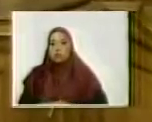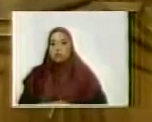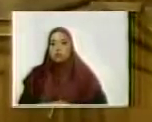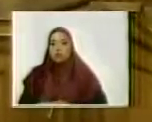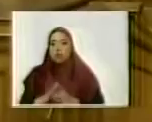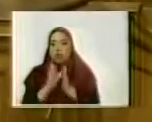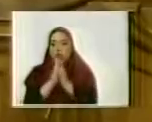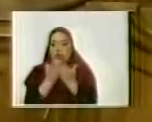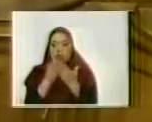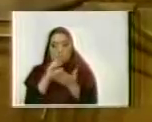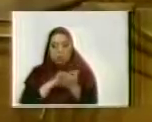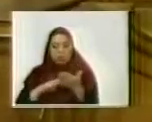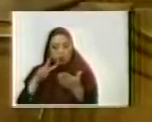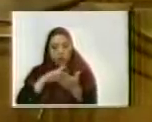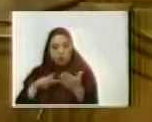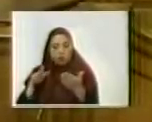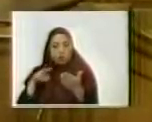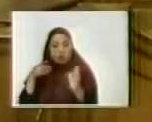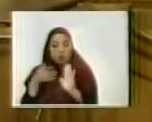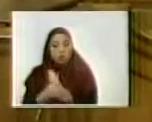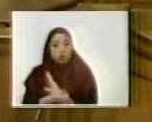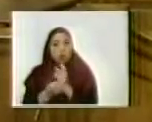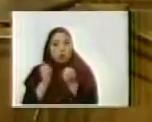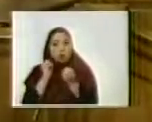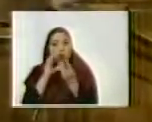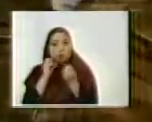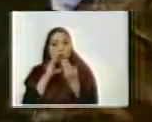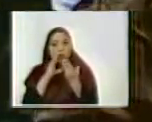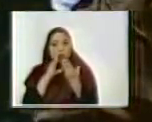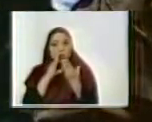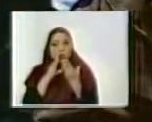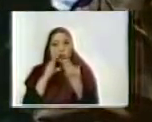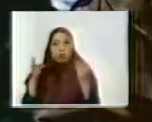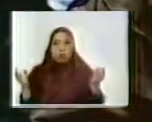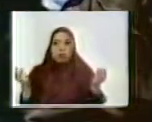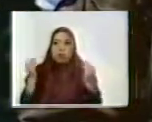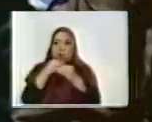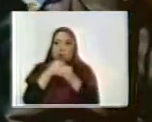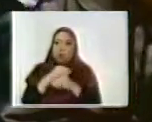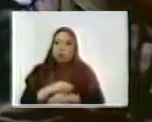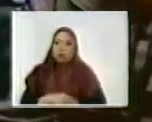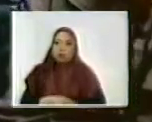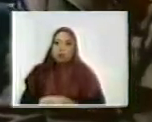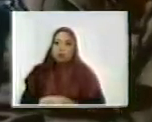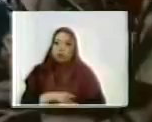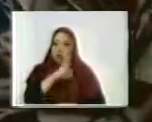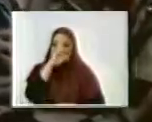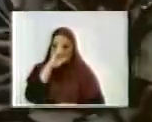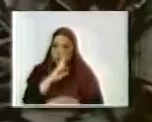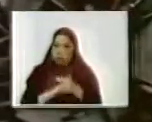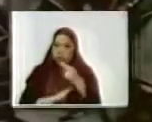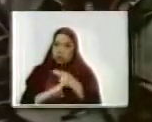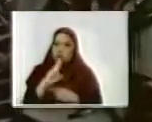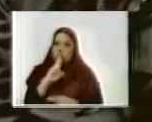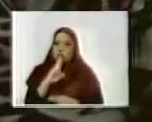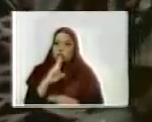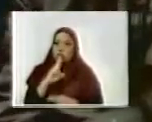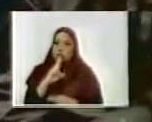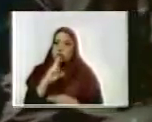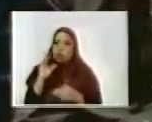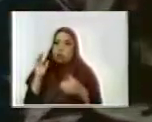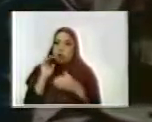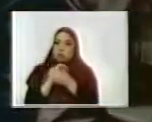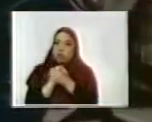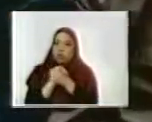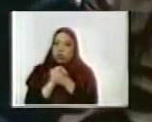leer y comentar este acuerdo en honor al